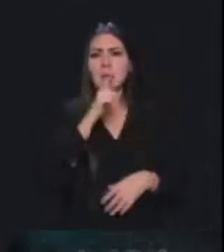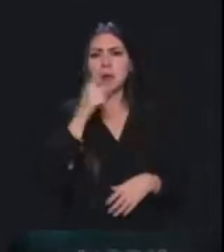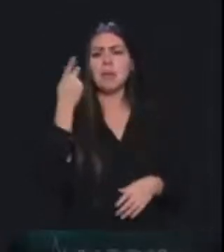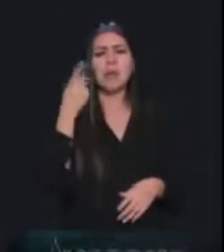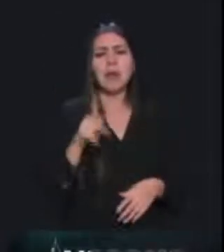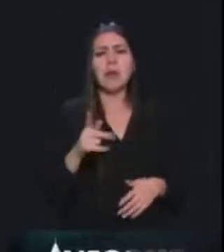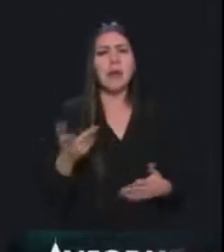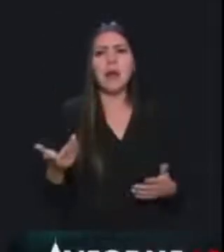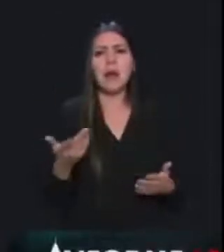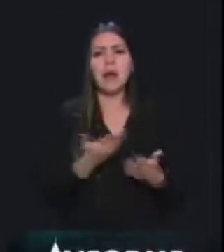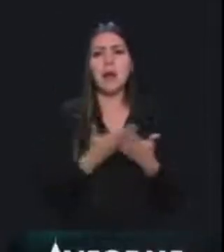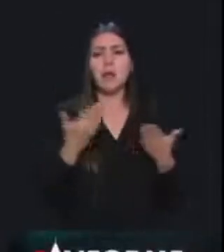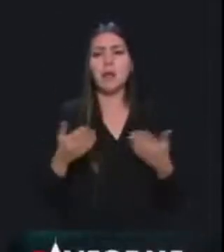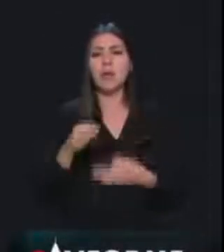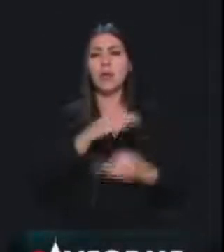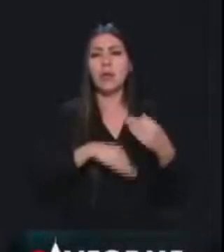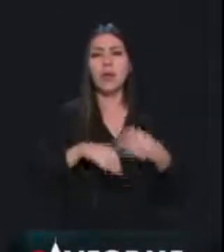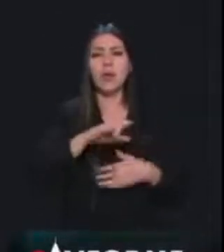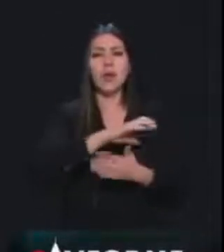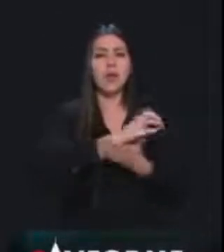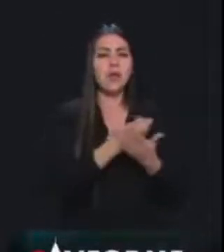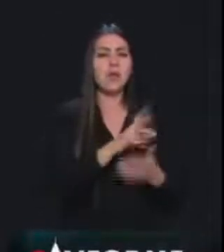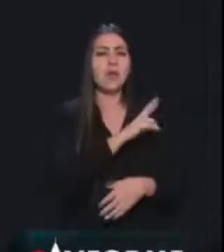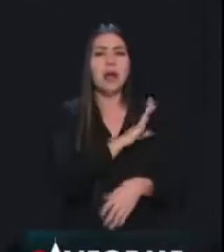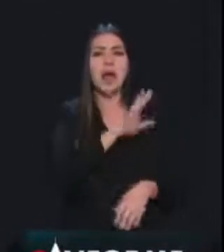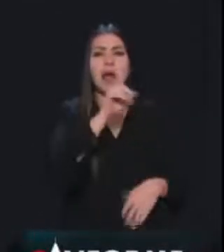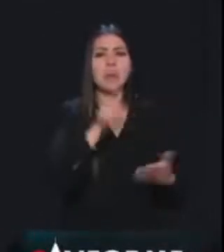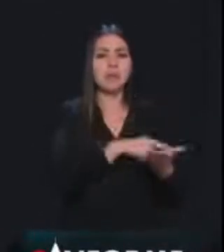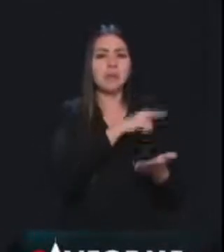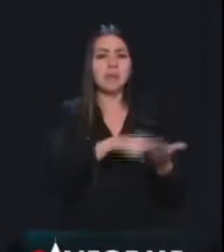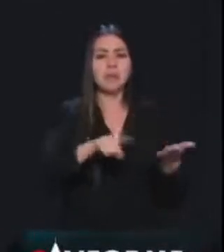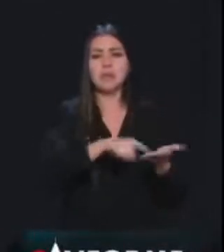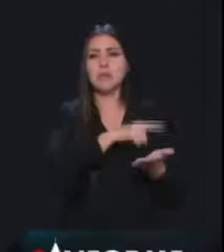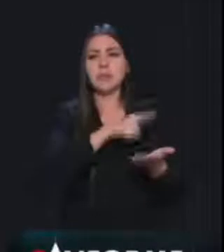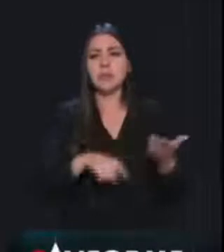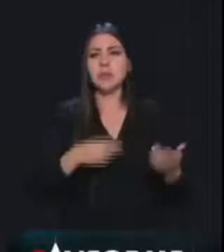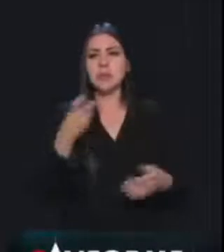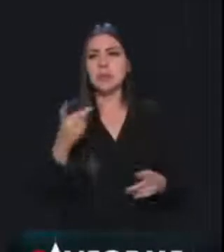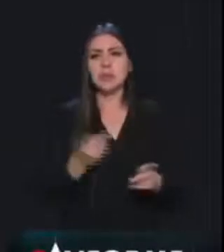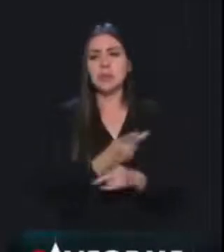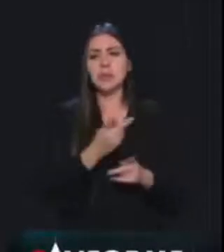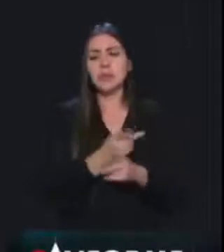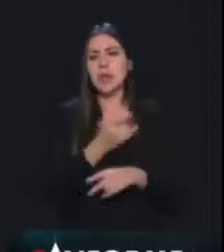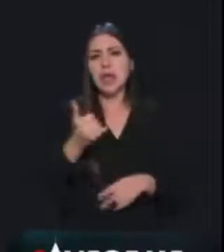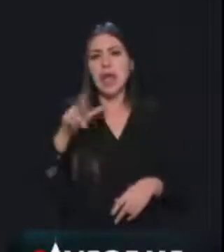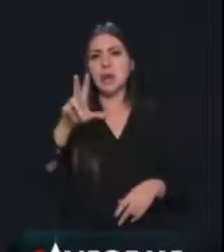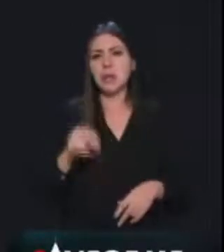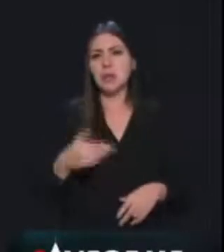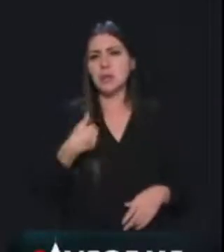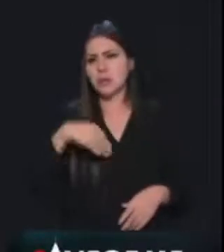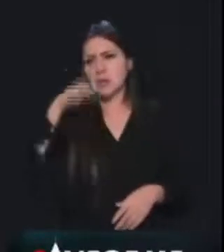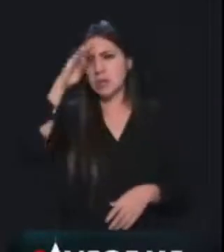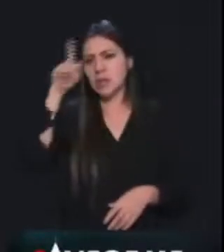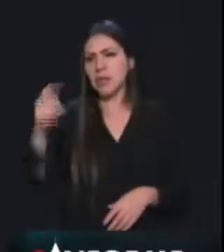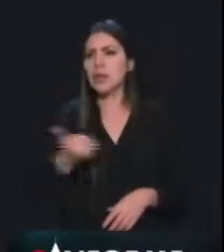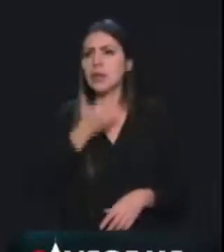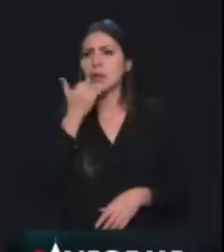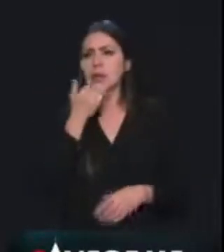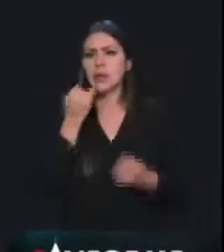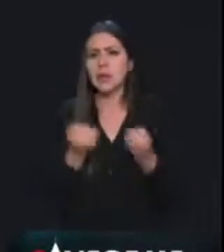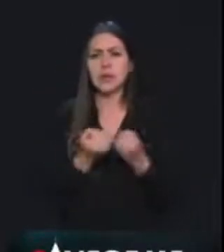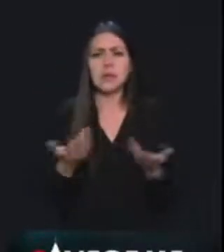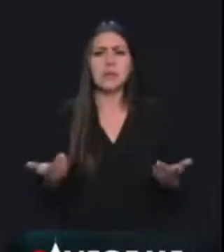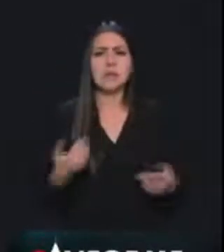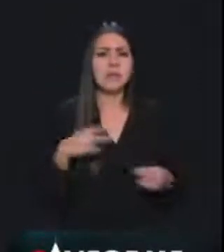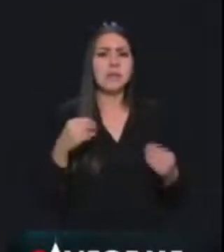están teniendo esos contratos privados, ya están suspendidos, no están ocurriendo, y me parece ahí también hay un error. Yo no entiendo, si